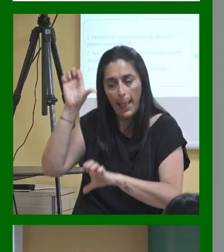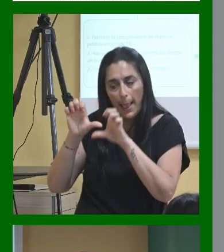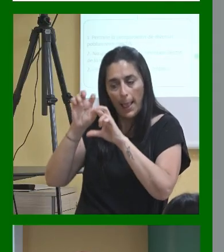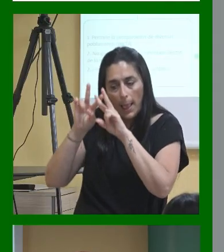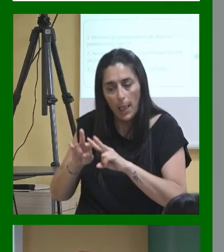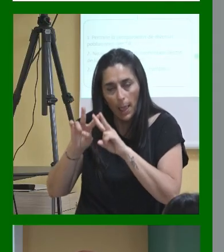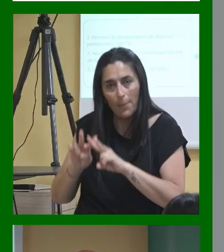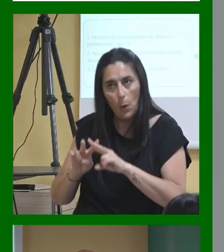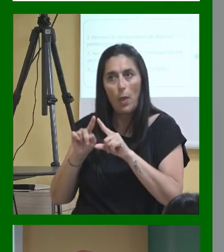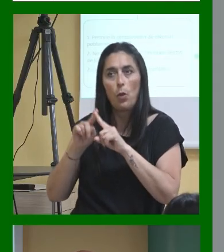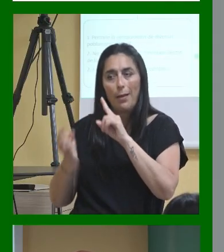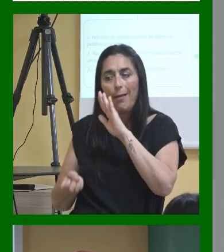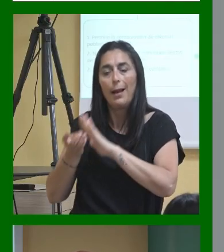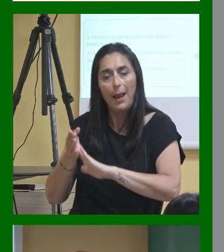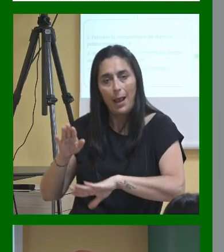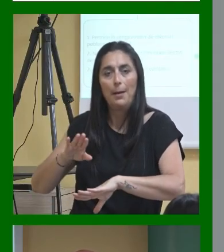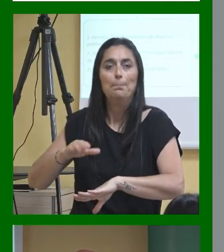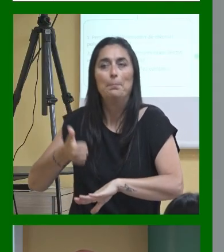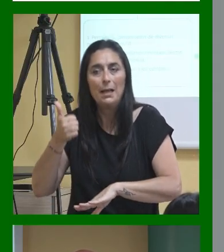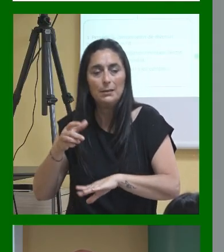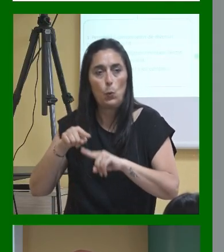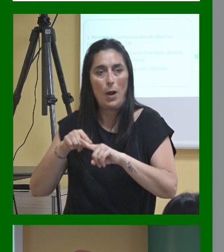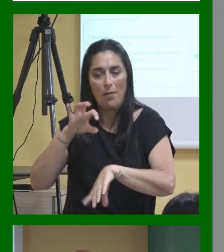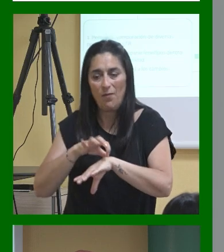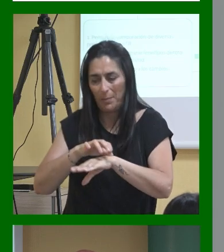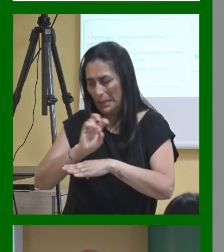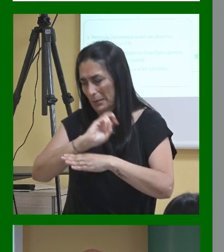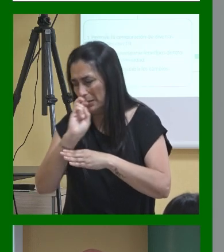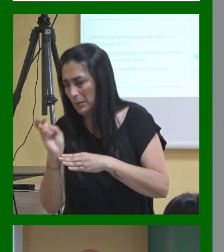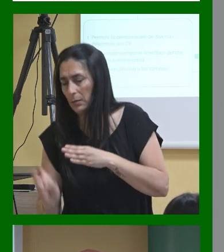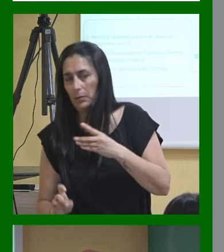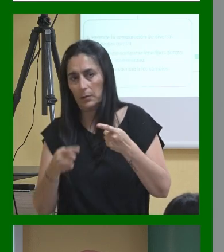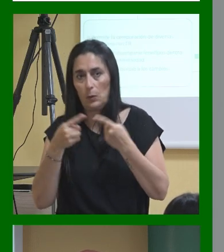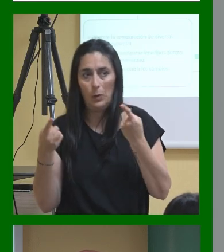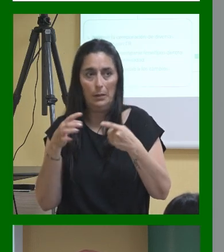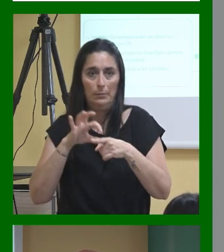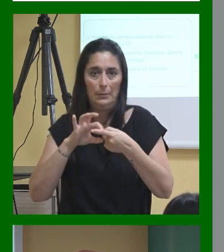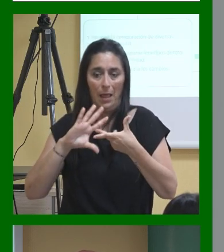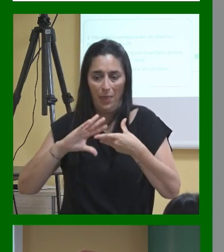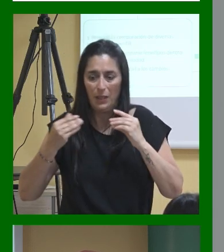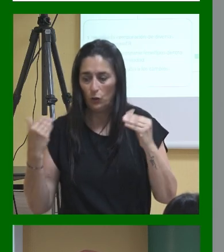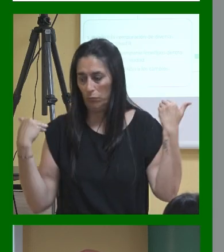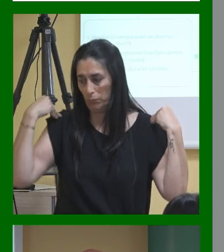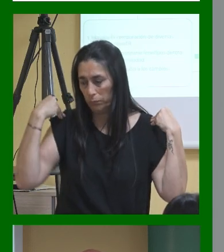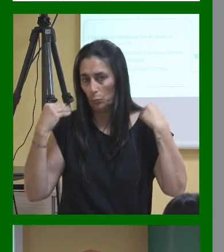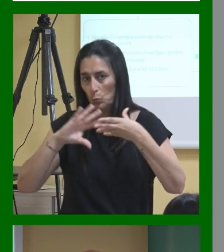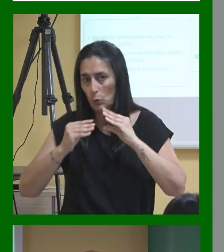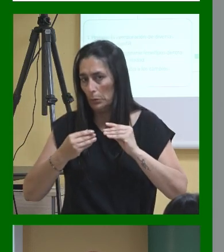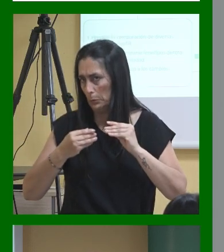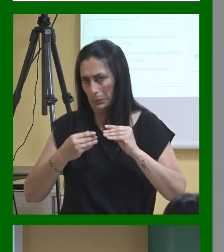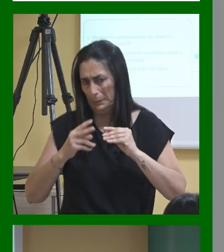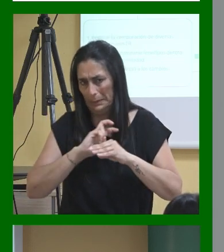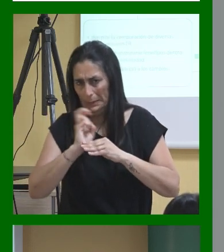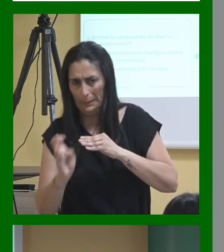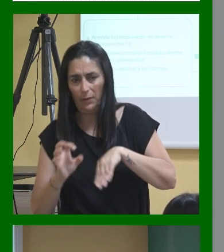de escalas para Charcot-Marie-Tooth, escalas para distrofia facioscapulohumeral, distrofia de cinturas o lo que fuese.